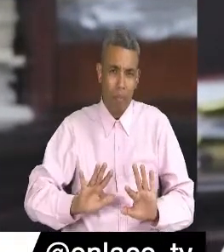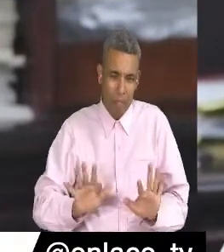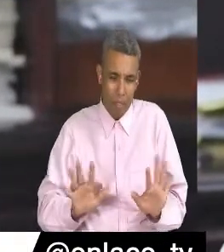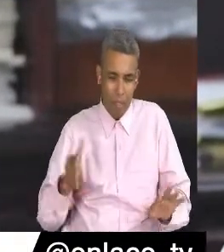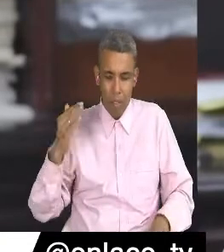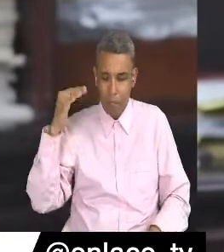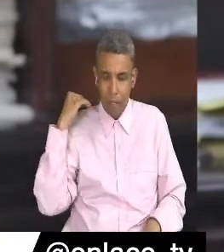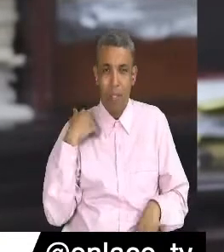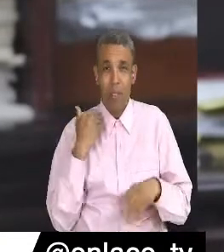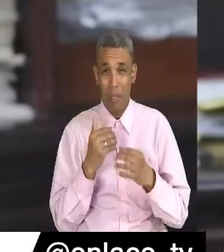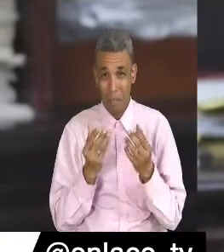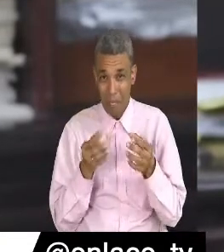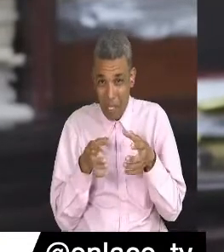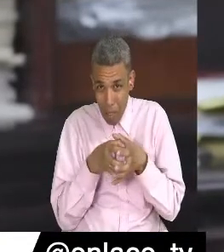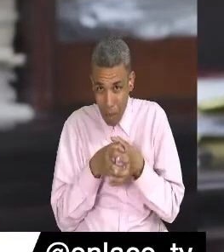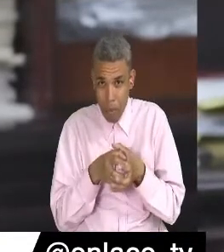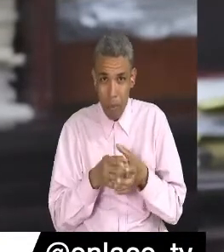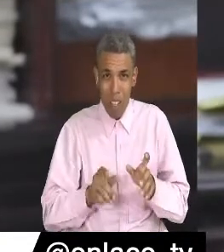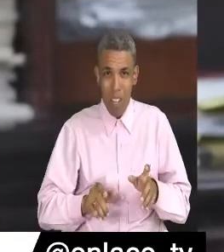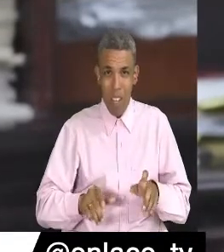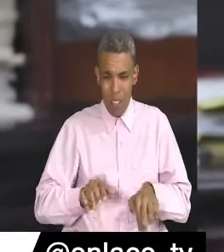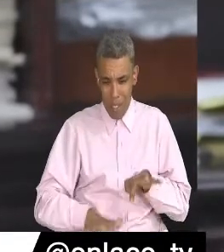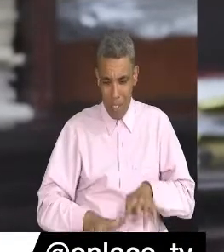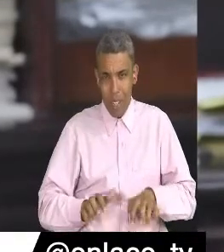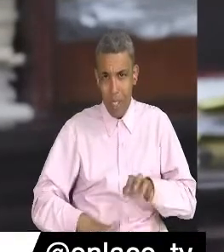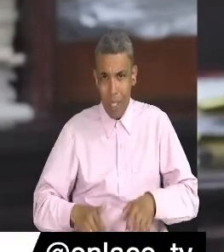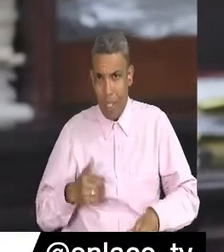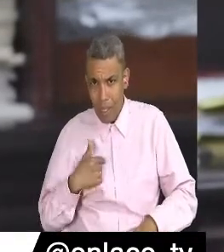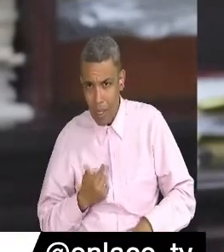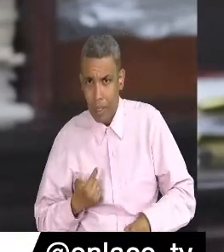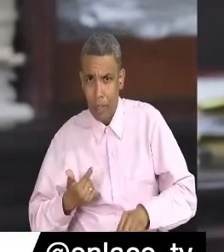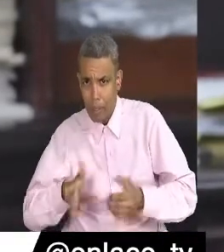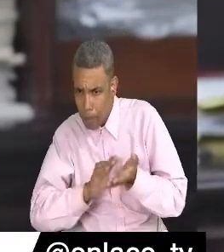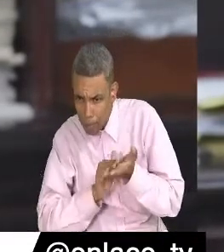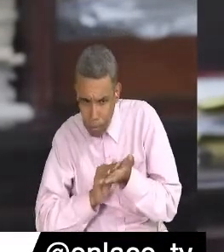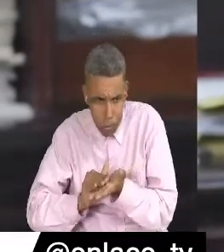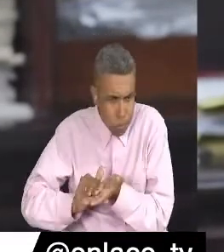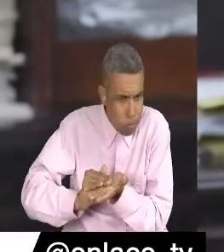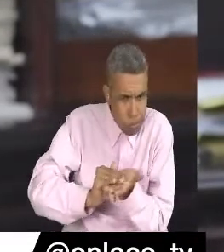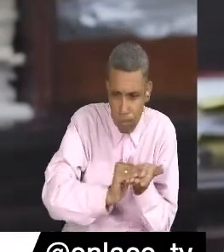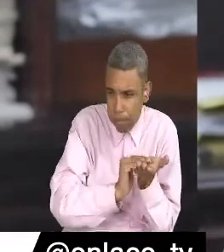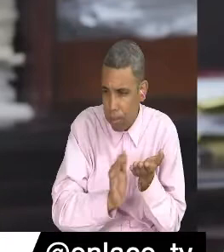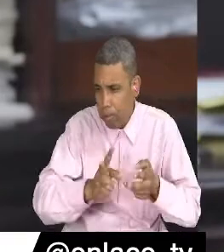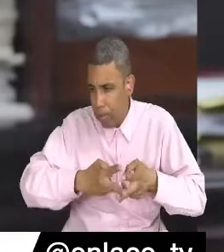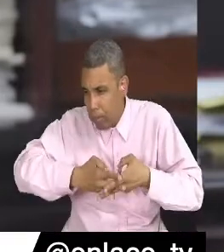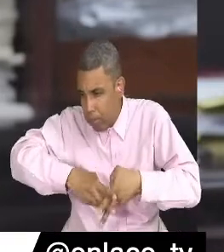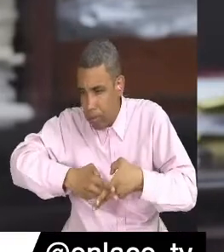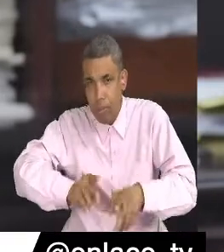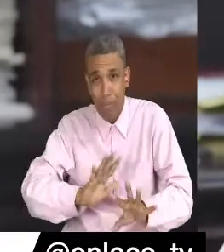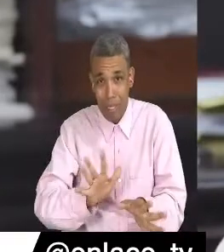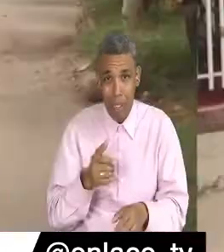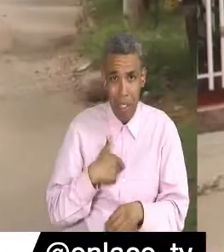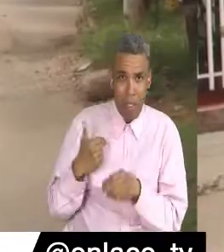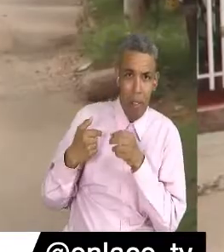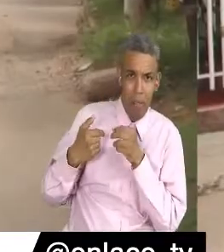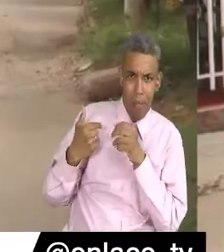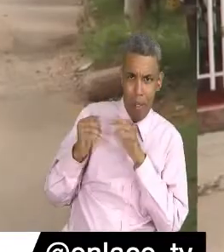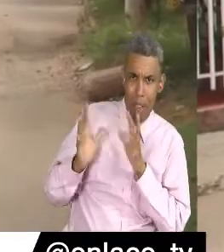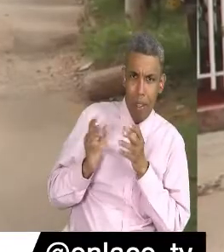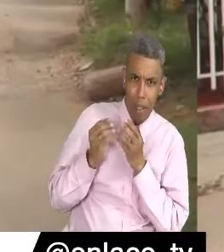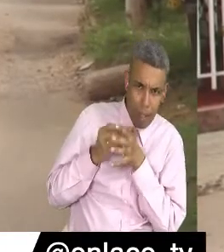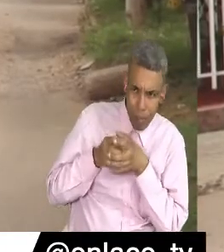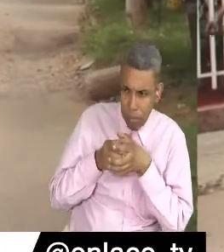de la Secretaría fueron, ya se realizaron los análisis al tema de suelos y la estructura de pavimento. Esta